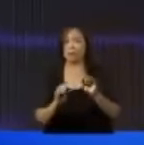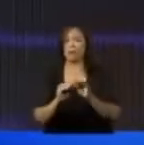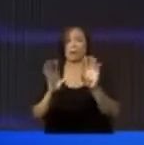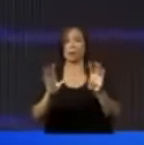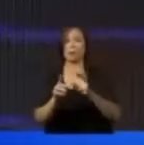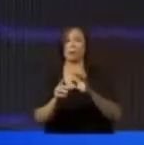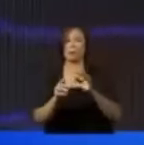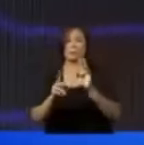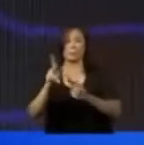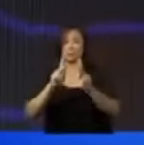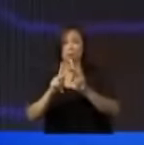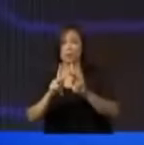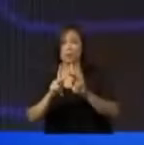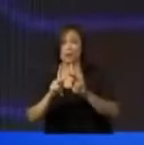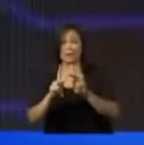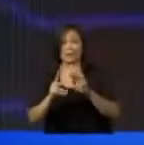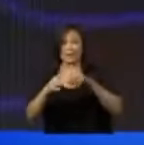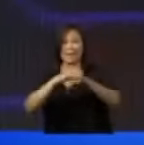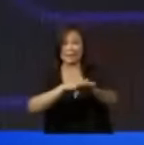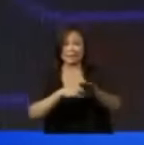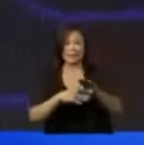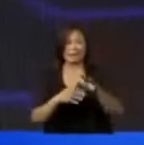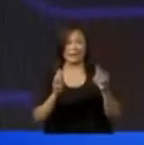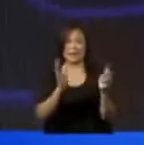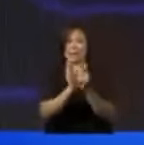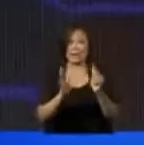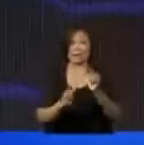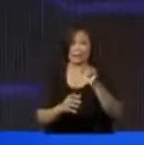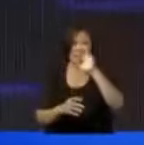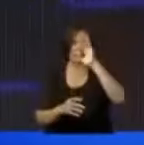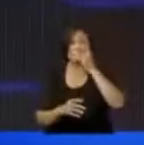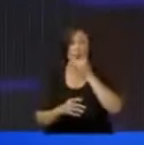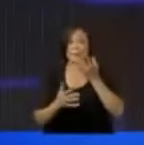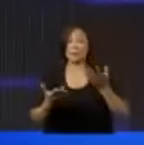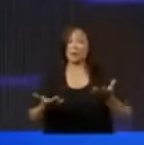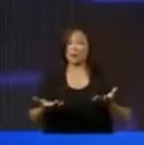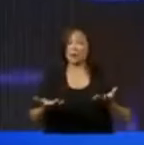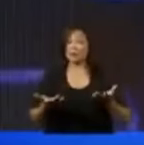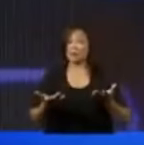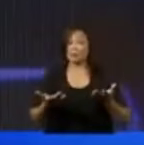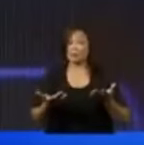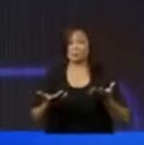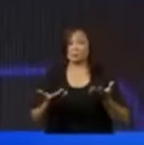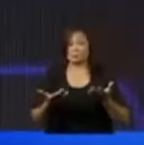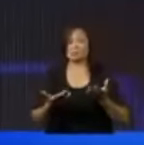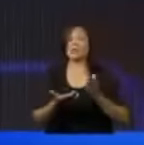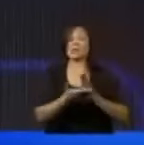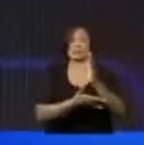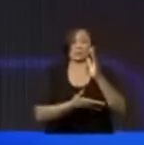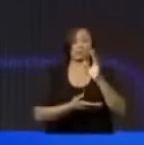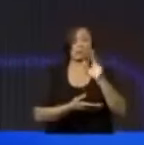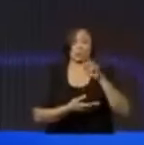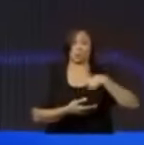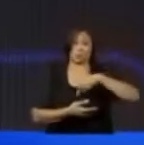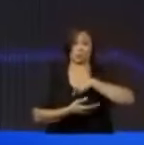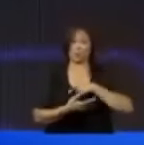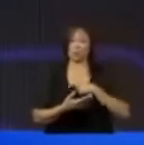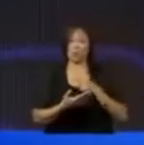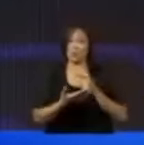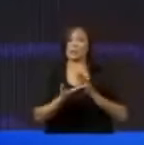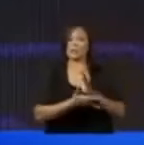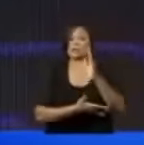Toda persona que entre de manera indocumentada, en forma ilegal, al territorio de la República Dominicana, existe el derecho legítimo,